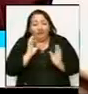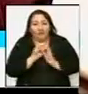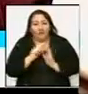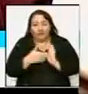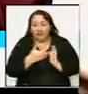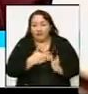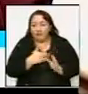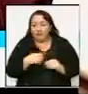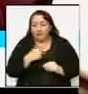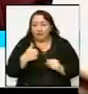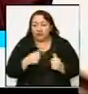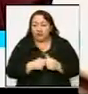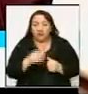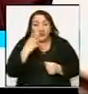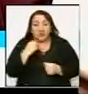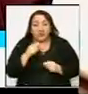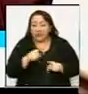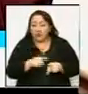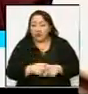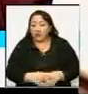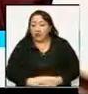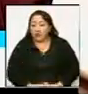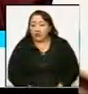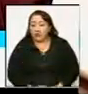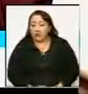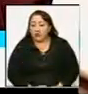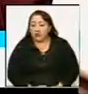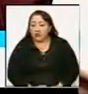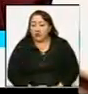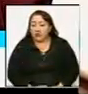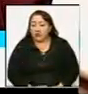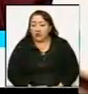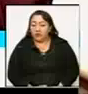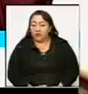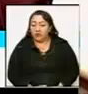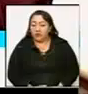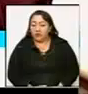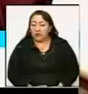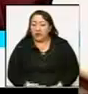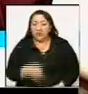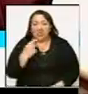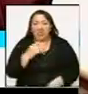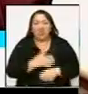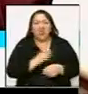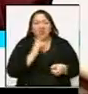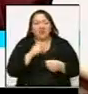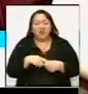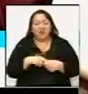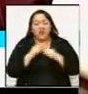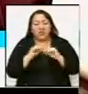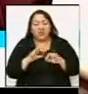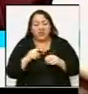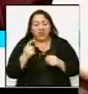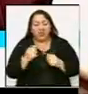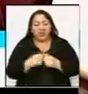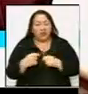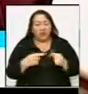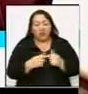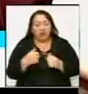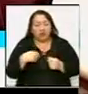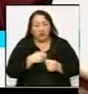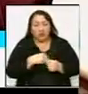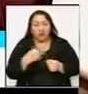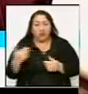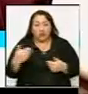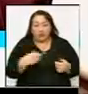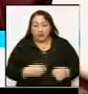ejemplo, presentar, en nosotros en Chiclayo tenemos un caso de géneres. Un señor que postuló a la Secretaría General, que compitió con otro,